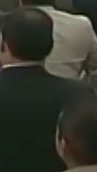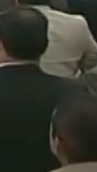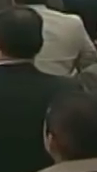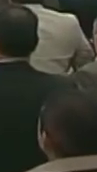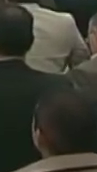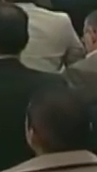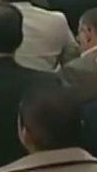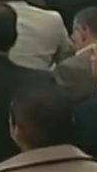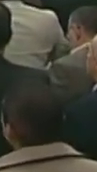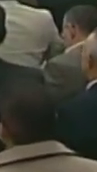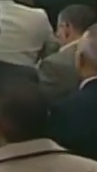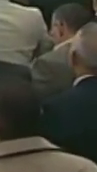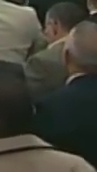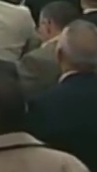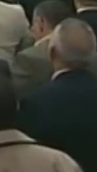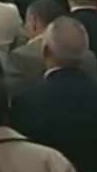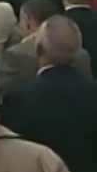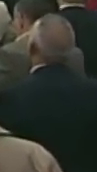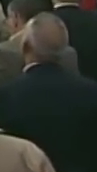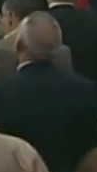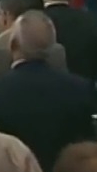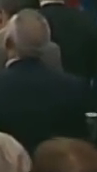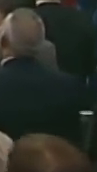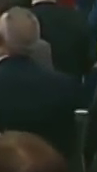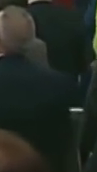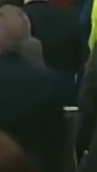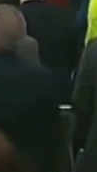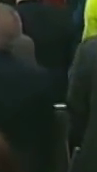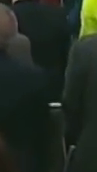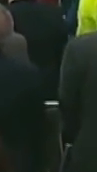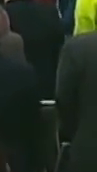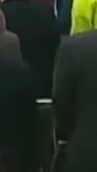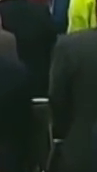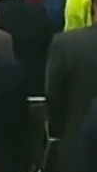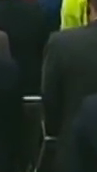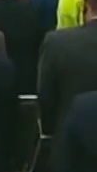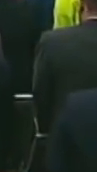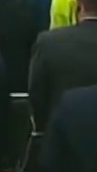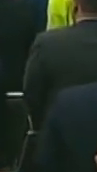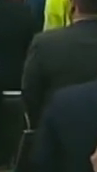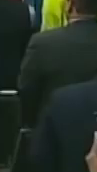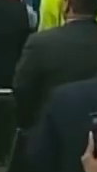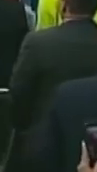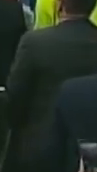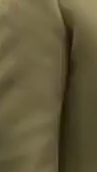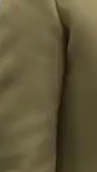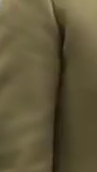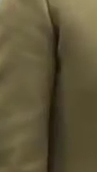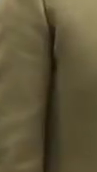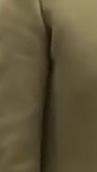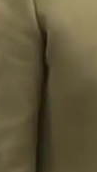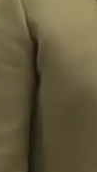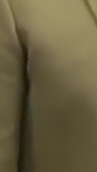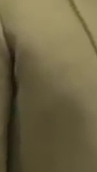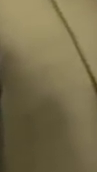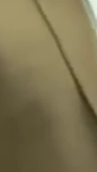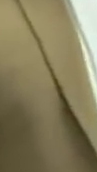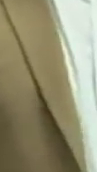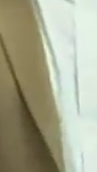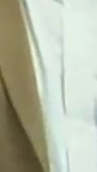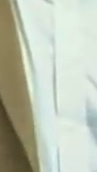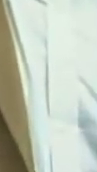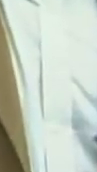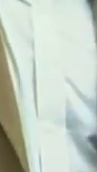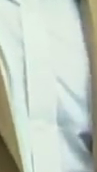pobladas de nuestra nación escuchemos parte de los anuncios que se harán en este consejo federal de